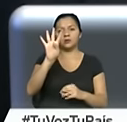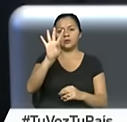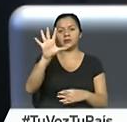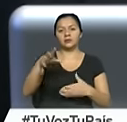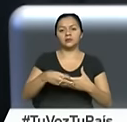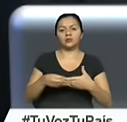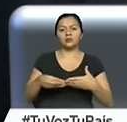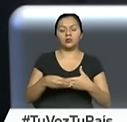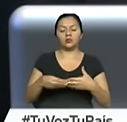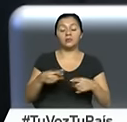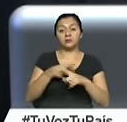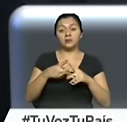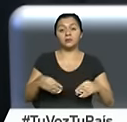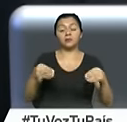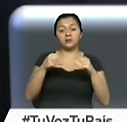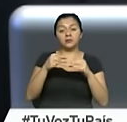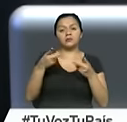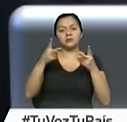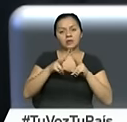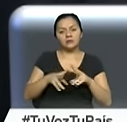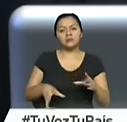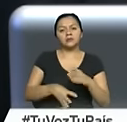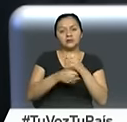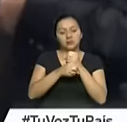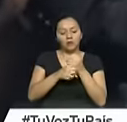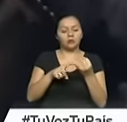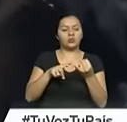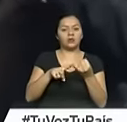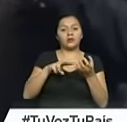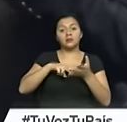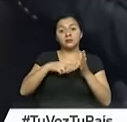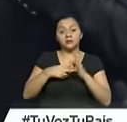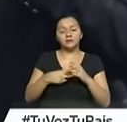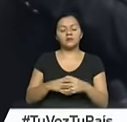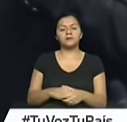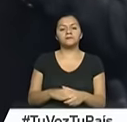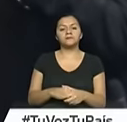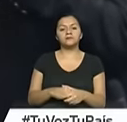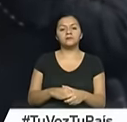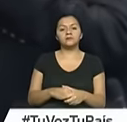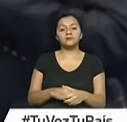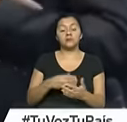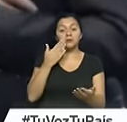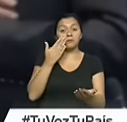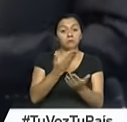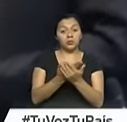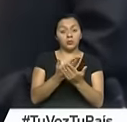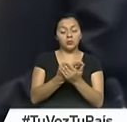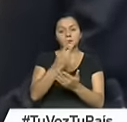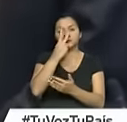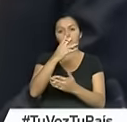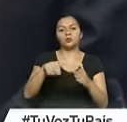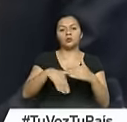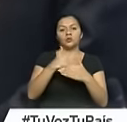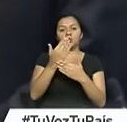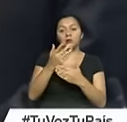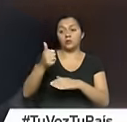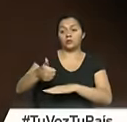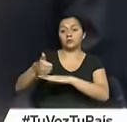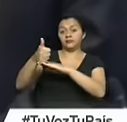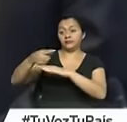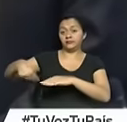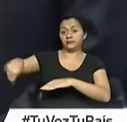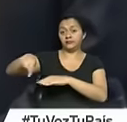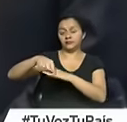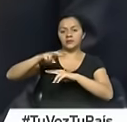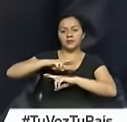$545, y esto para mí también es seguridad. La propuesta estipula que el nuevo organismo investigue y